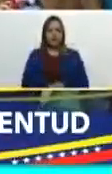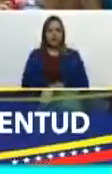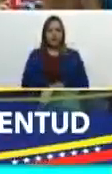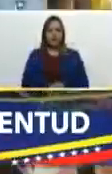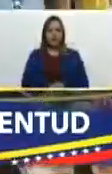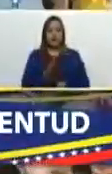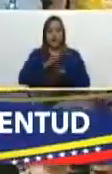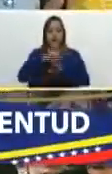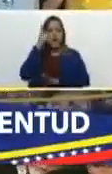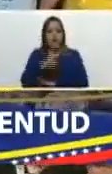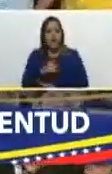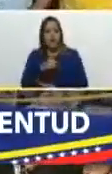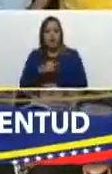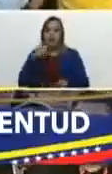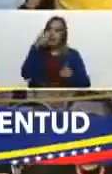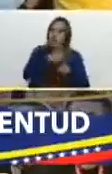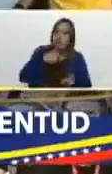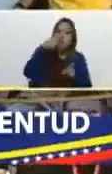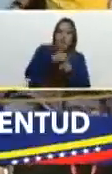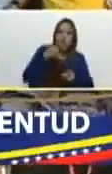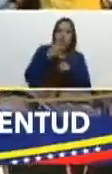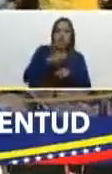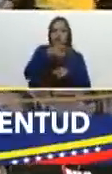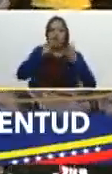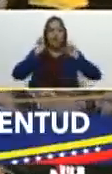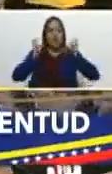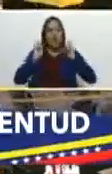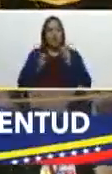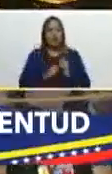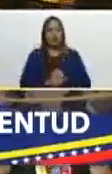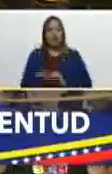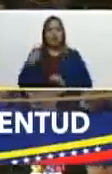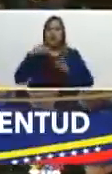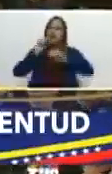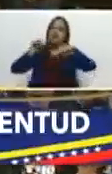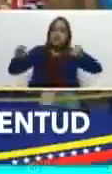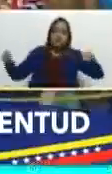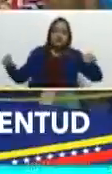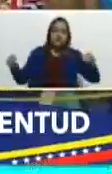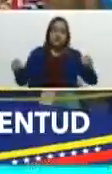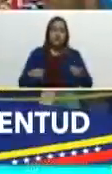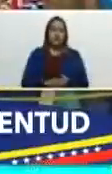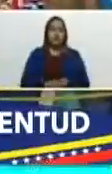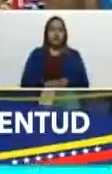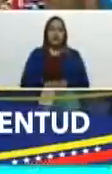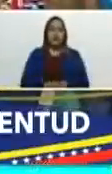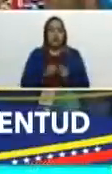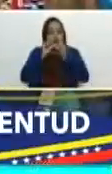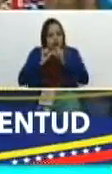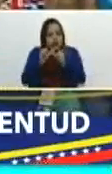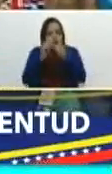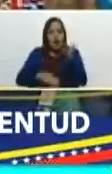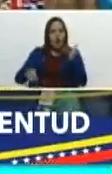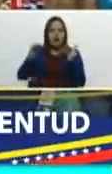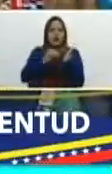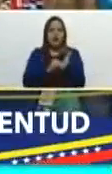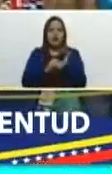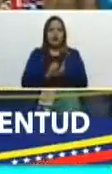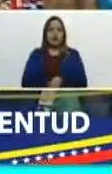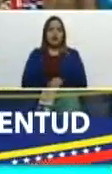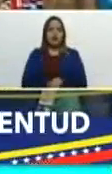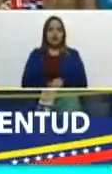porque hay que estar encima de esos temas. Y yo le hago un llamado ratificado y una vez más